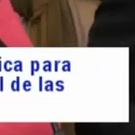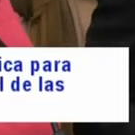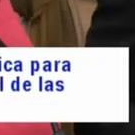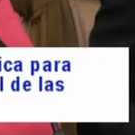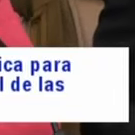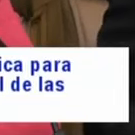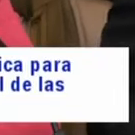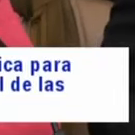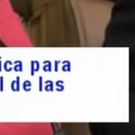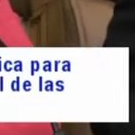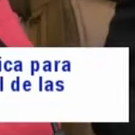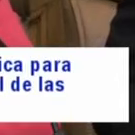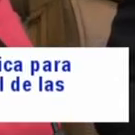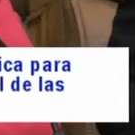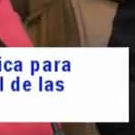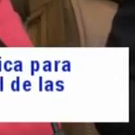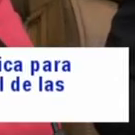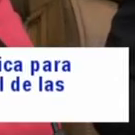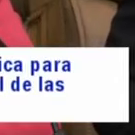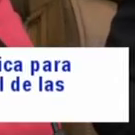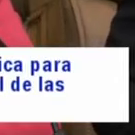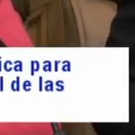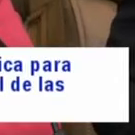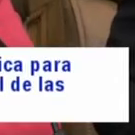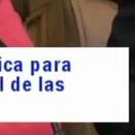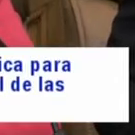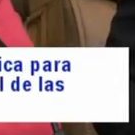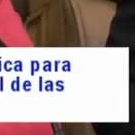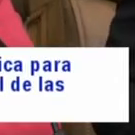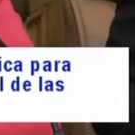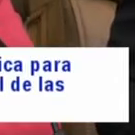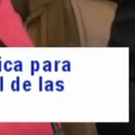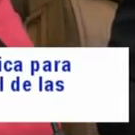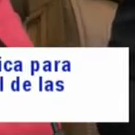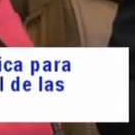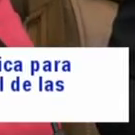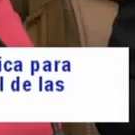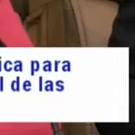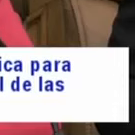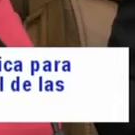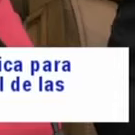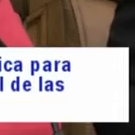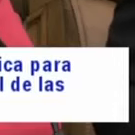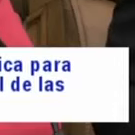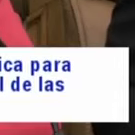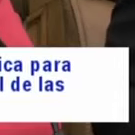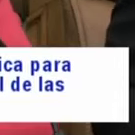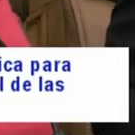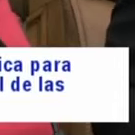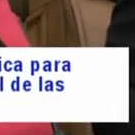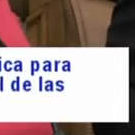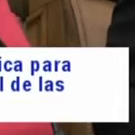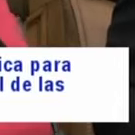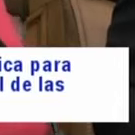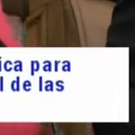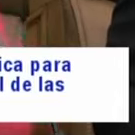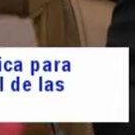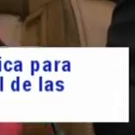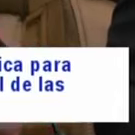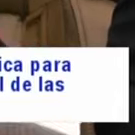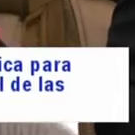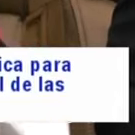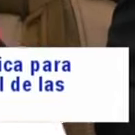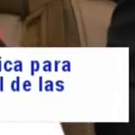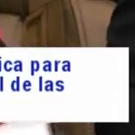comprensión pública acerca de los derechos de las personas con discapacidad, por ejemplo, mediante campañas campañas y formación sobre